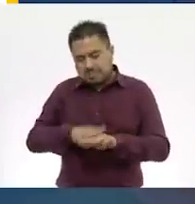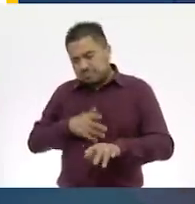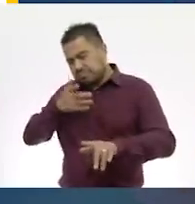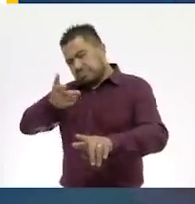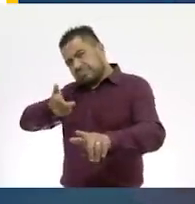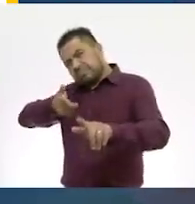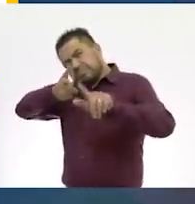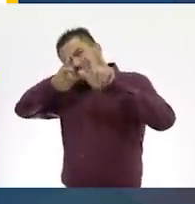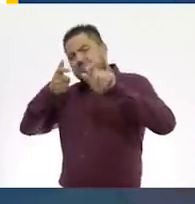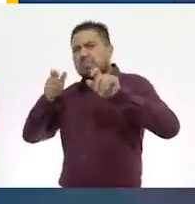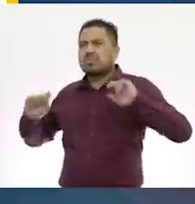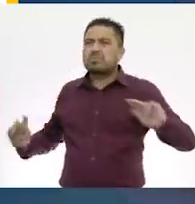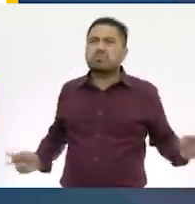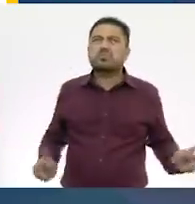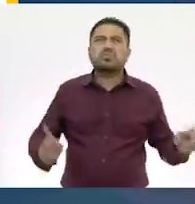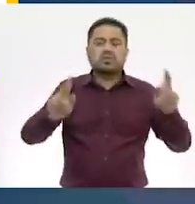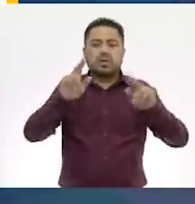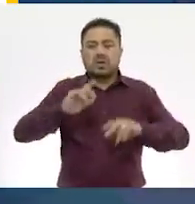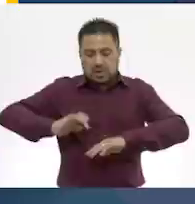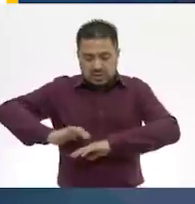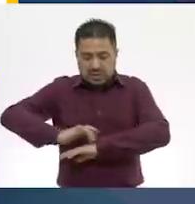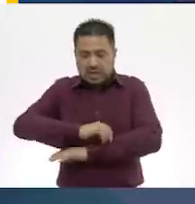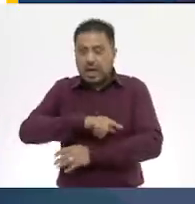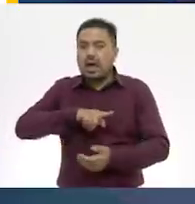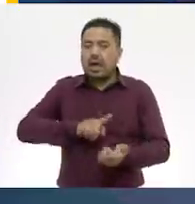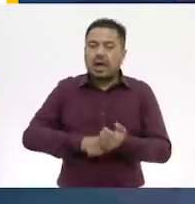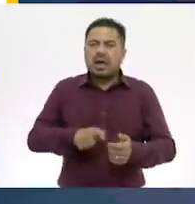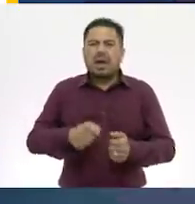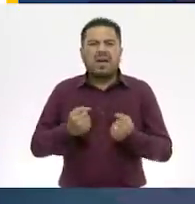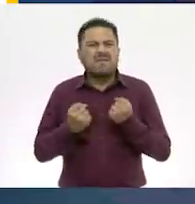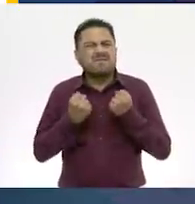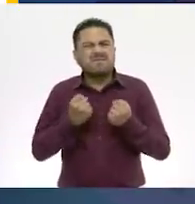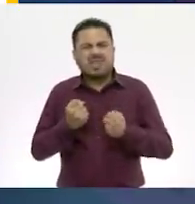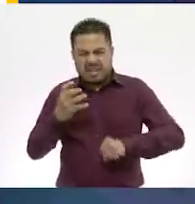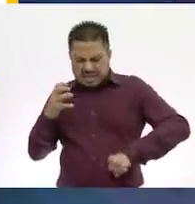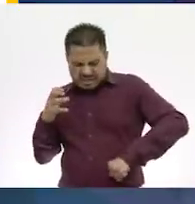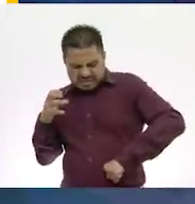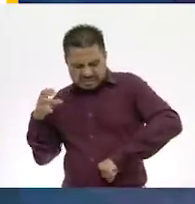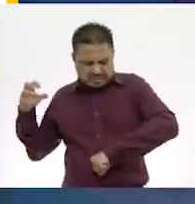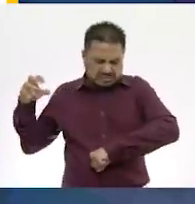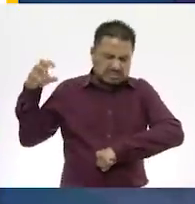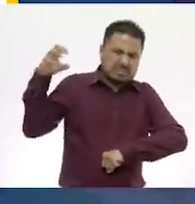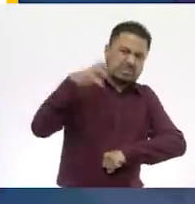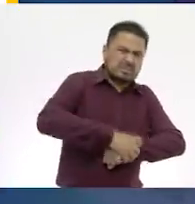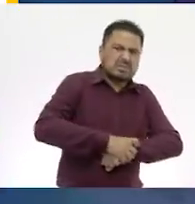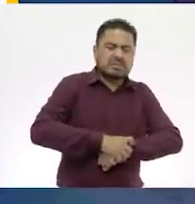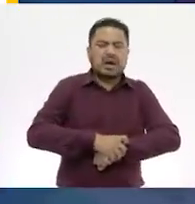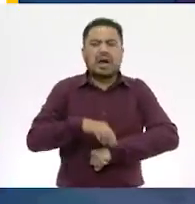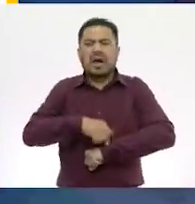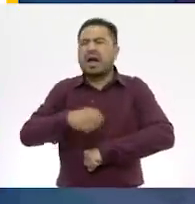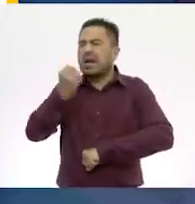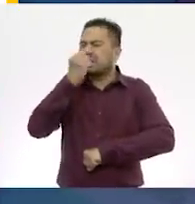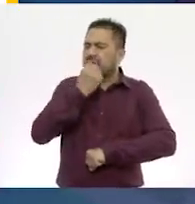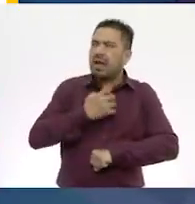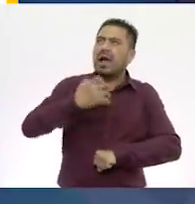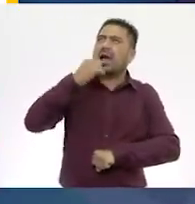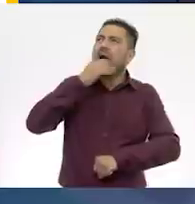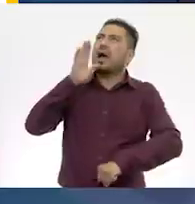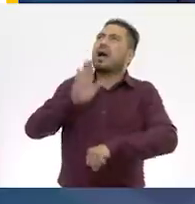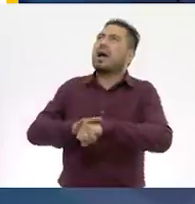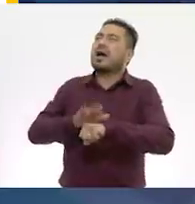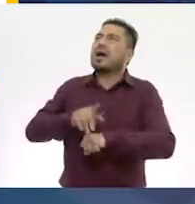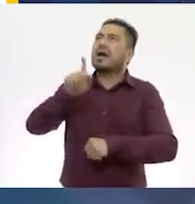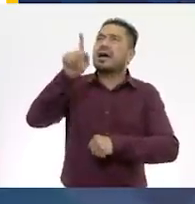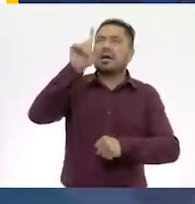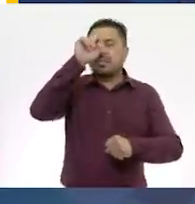la bondadosa paloma. La hormiga, sin dudar, le dio un fuerte mordisco en el tobillo y a gritar, alertó a la paloma